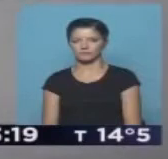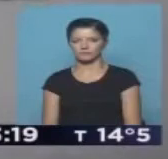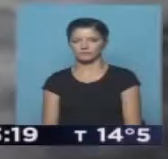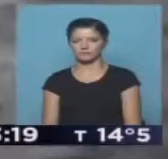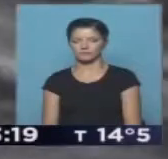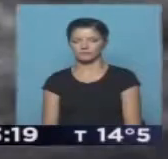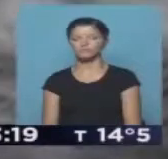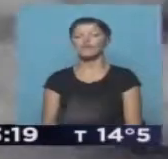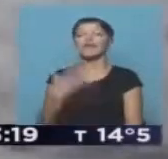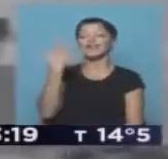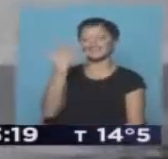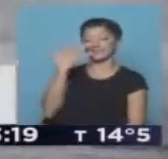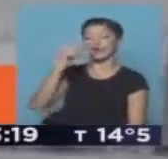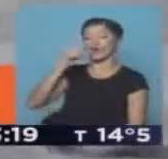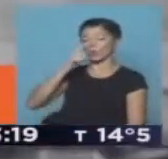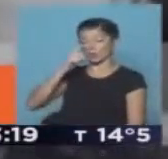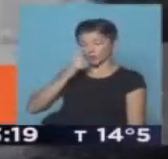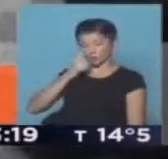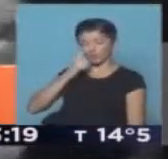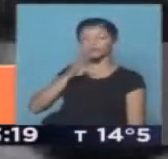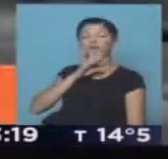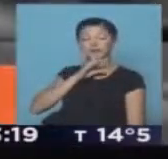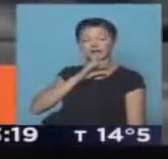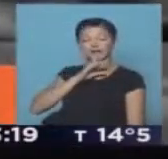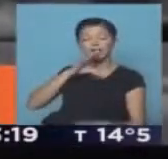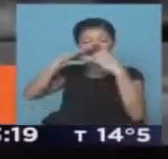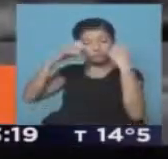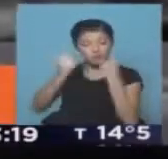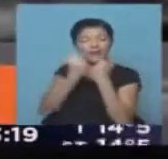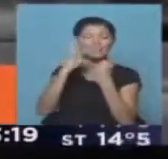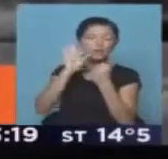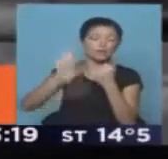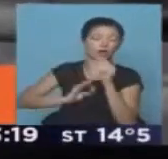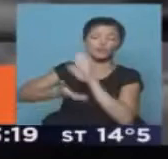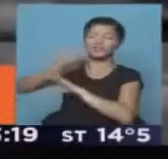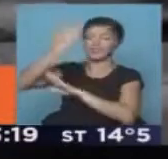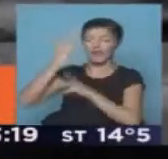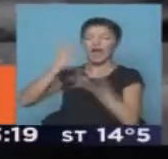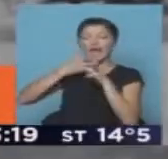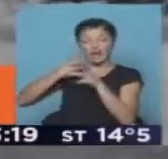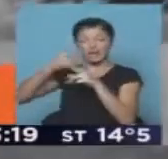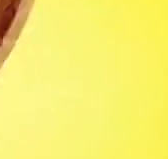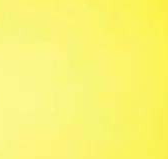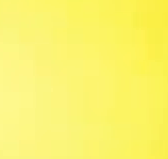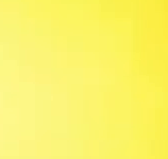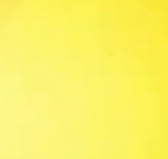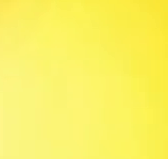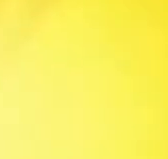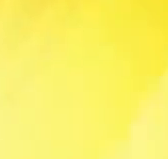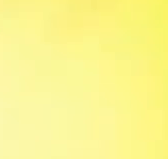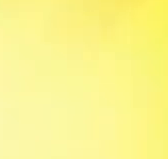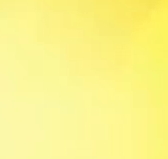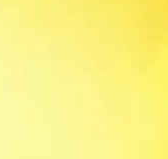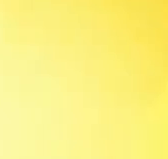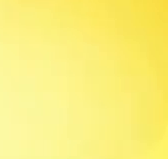el 5 de junio israel conmemora los 50 años de la guerra de los 6 días un conflicto bélico